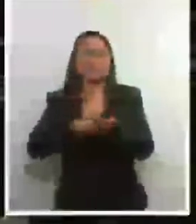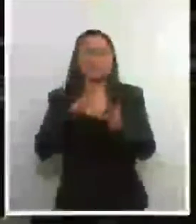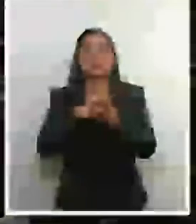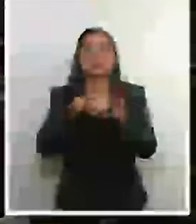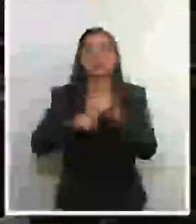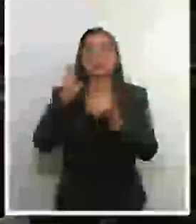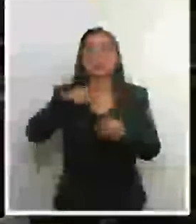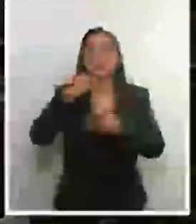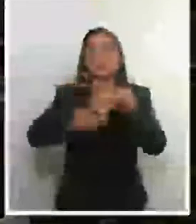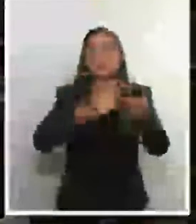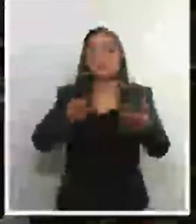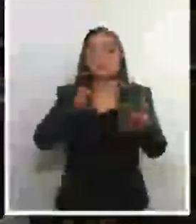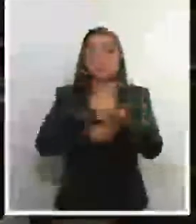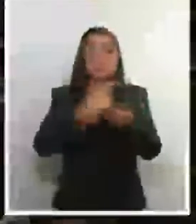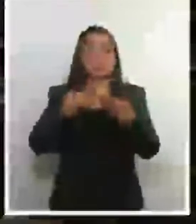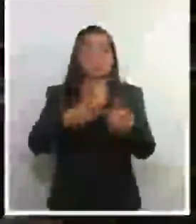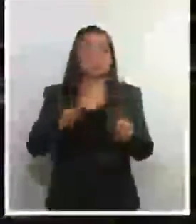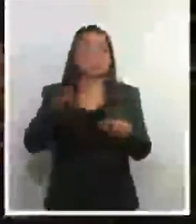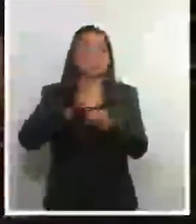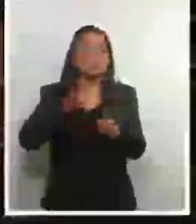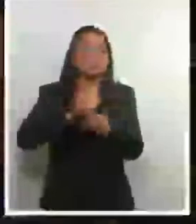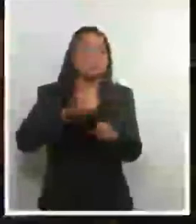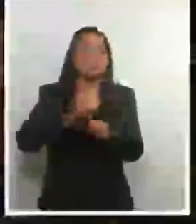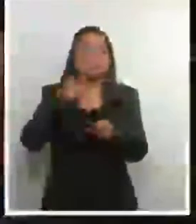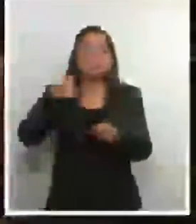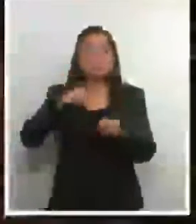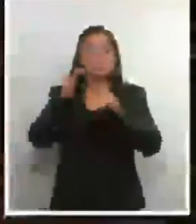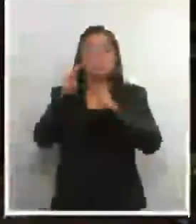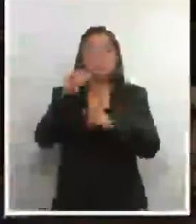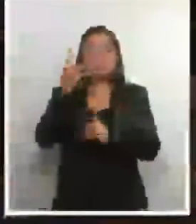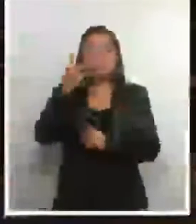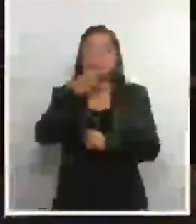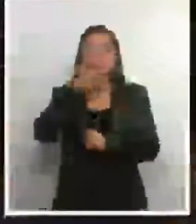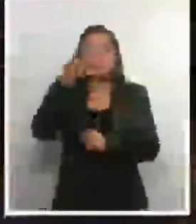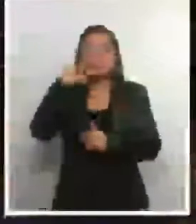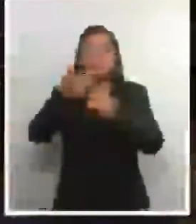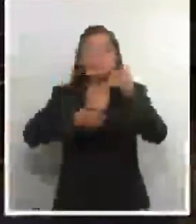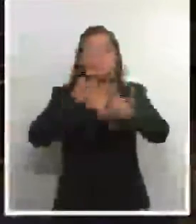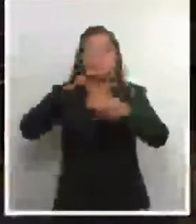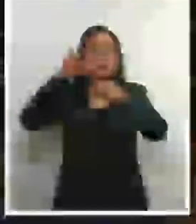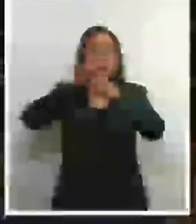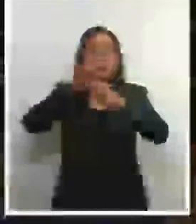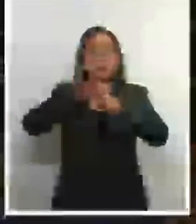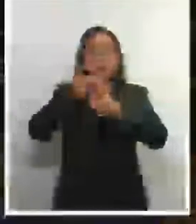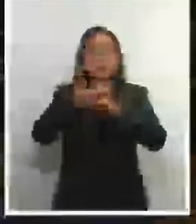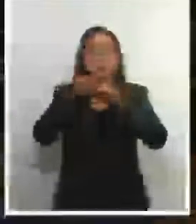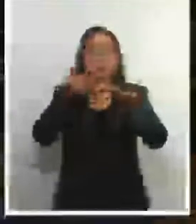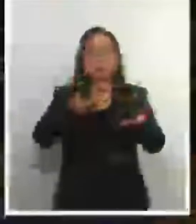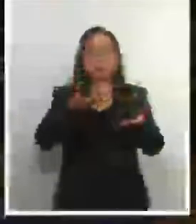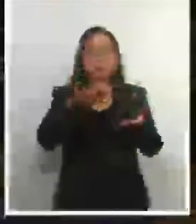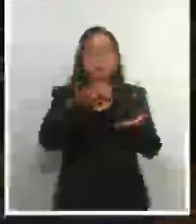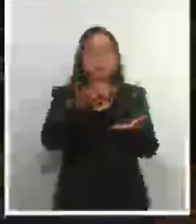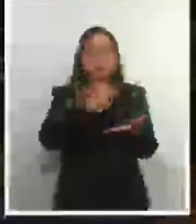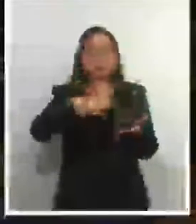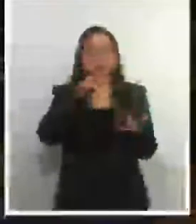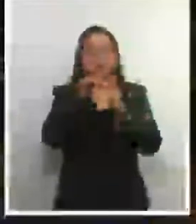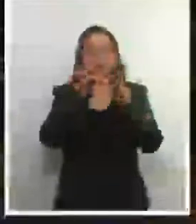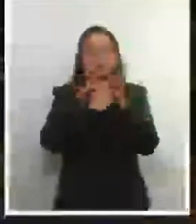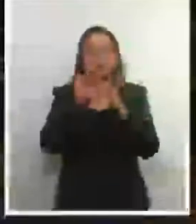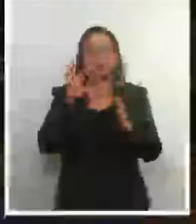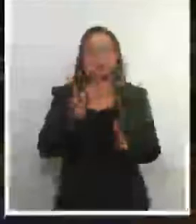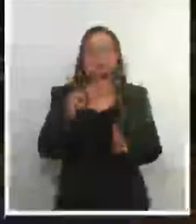Reglamento para el Gobierno Interior. Ábrase el sistema de votación por 2 minutos para proceder a la votación del